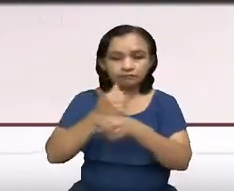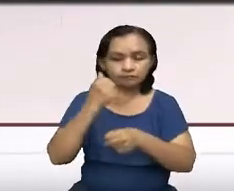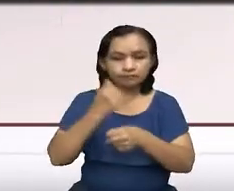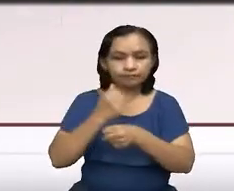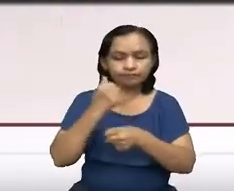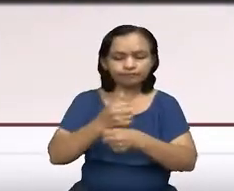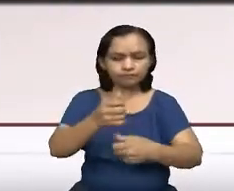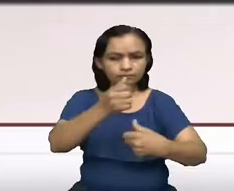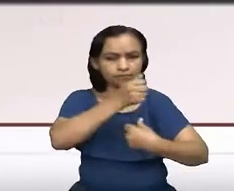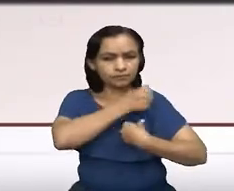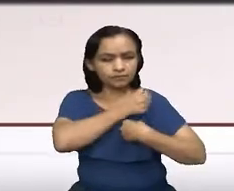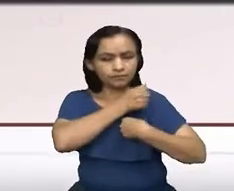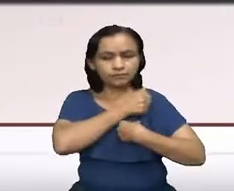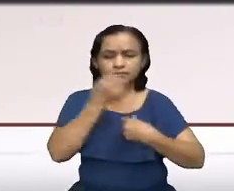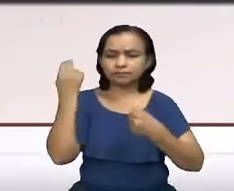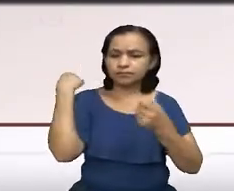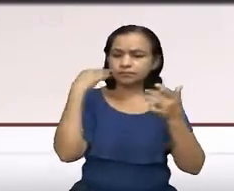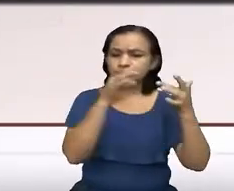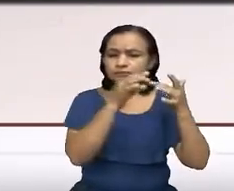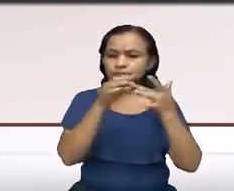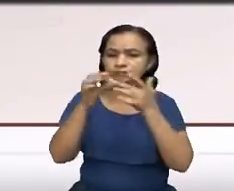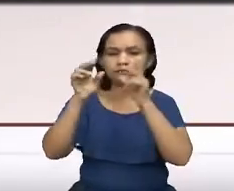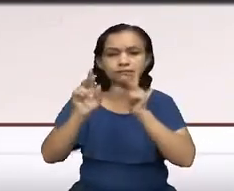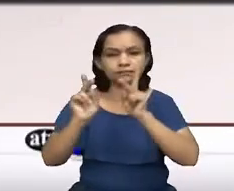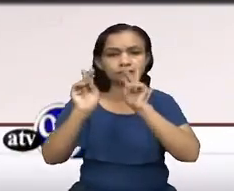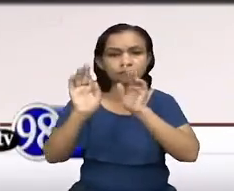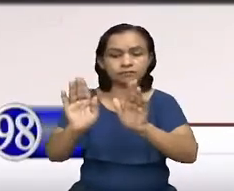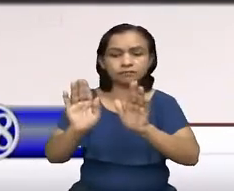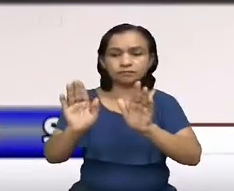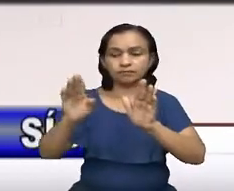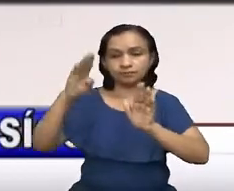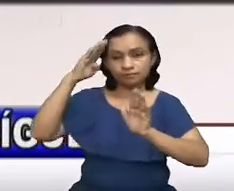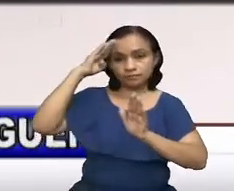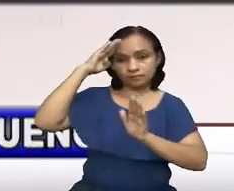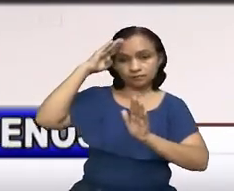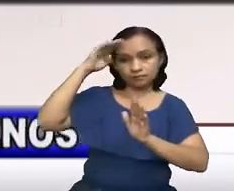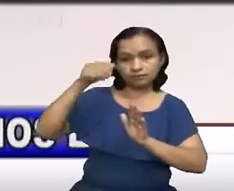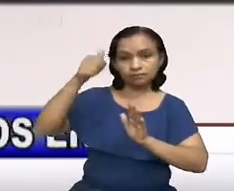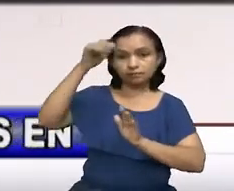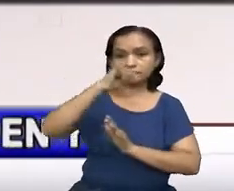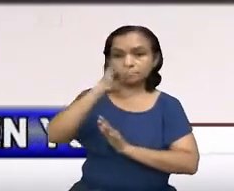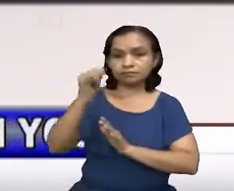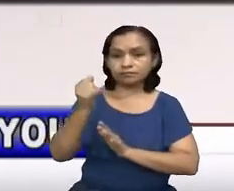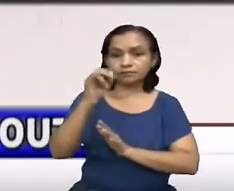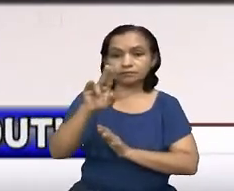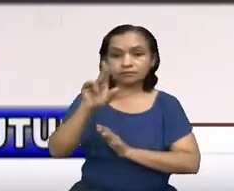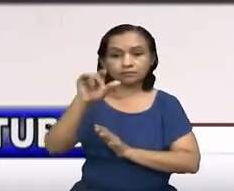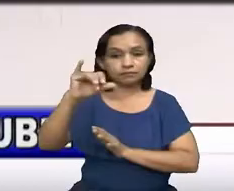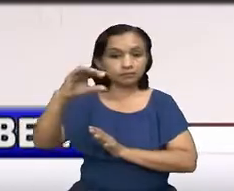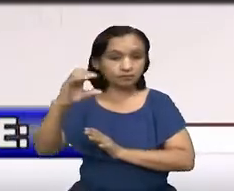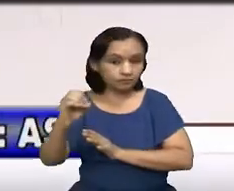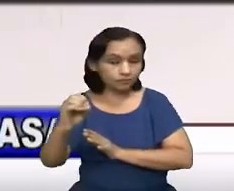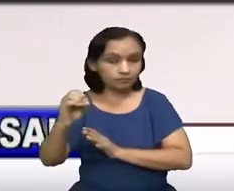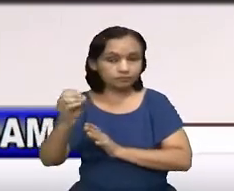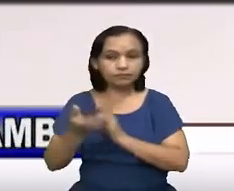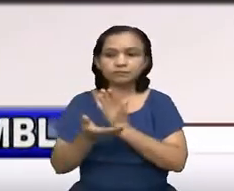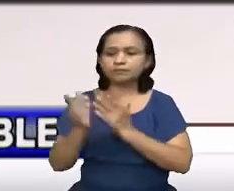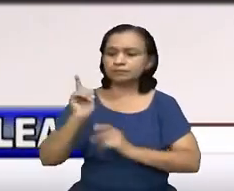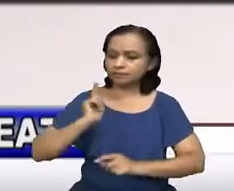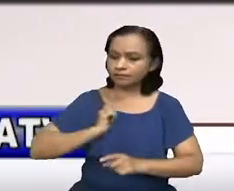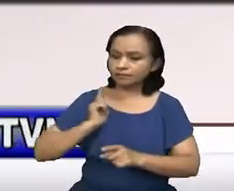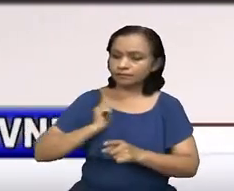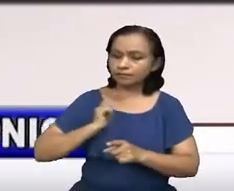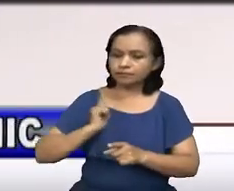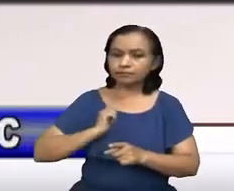méritos militares, profesionales y personales al general de ejército Julio César Avilés Castillo para ocupar